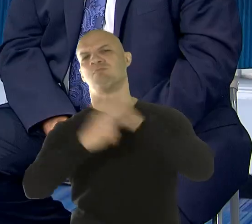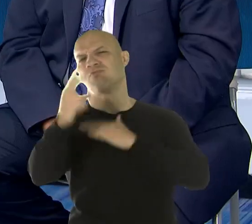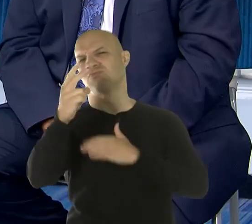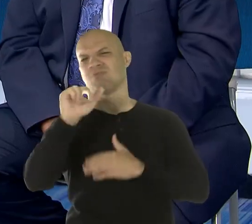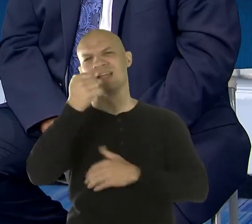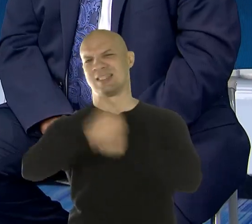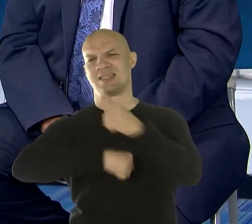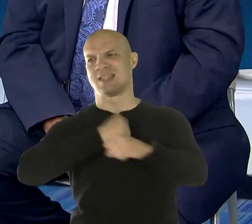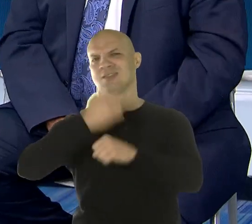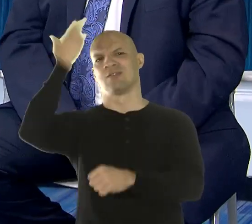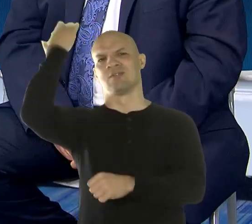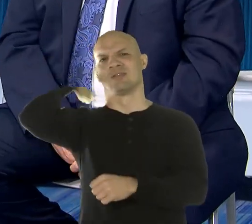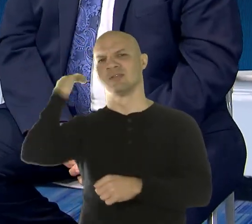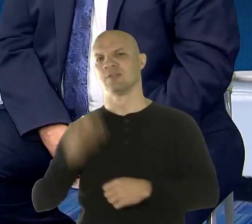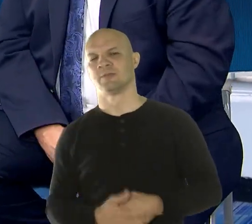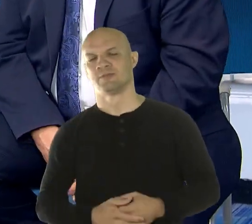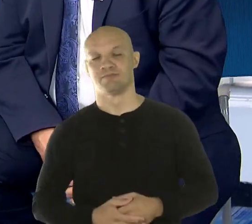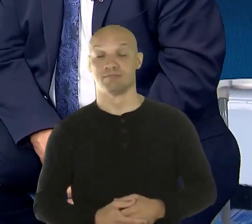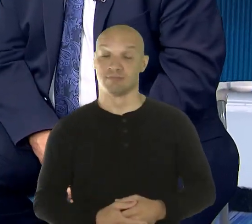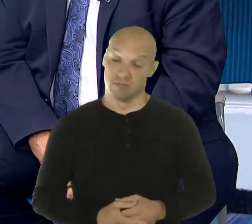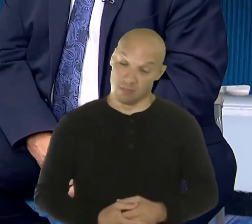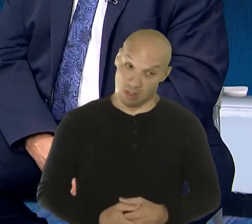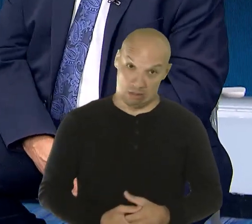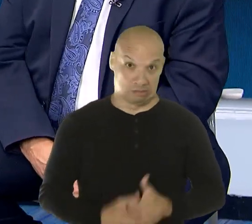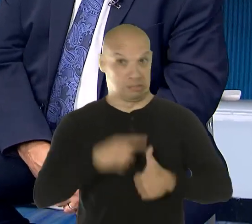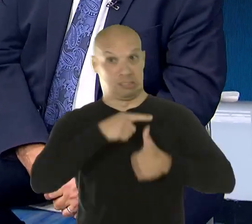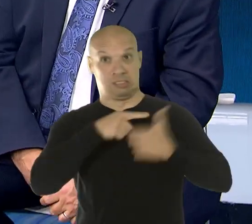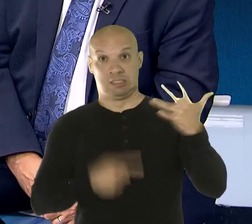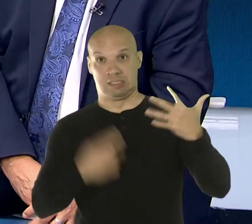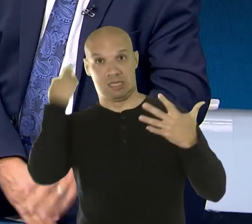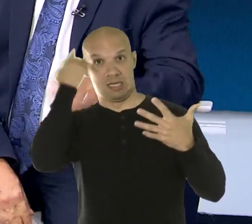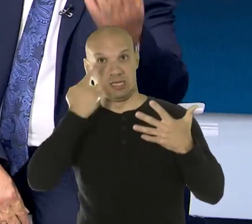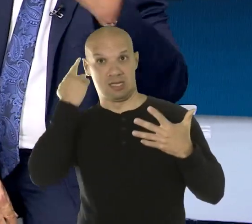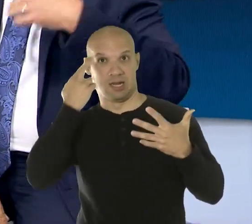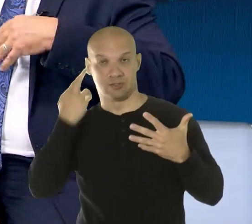década. Creo que hay muchos elementos, ¿no? Porque